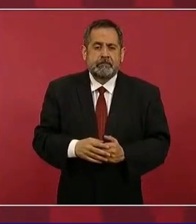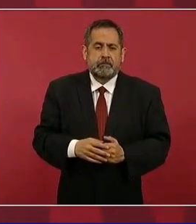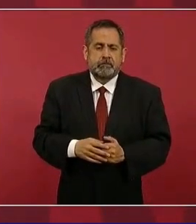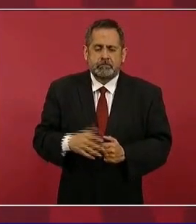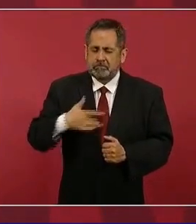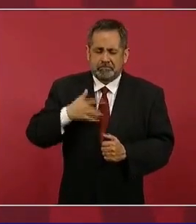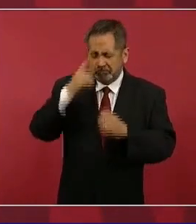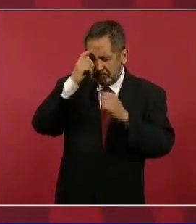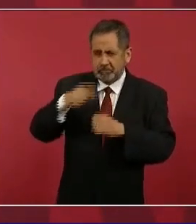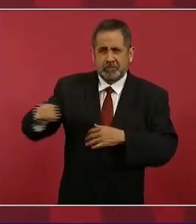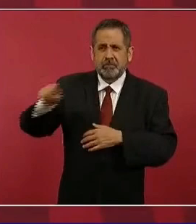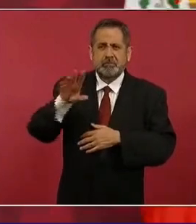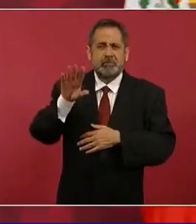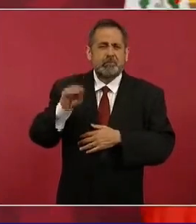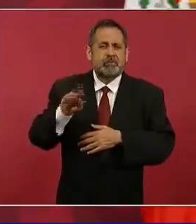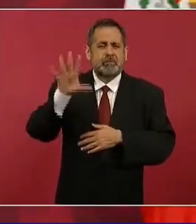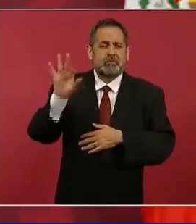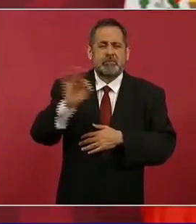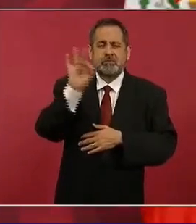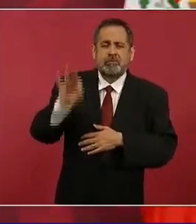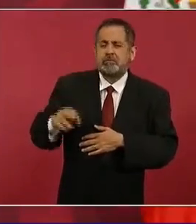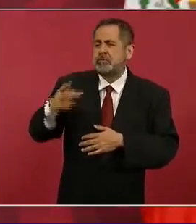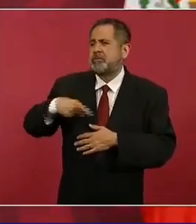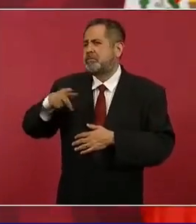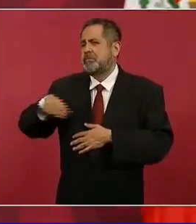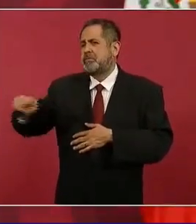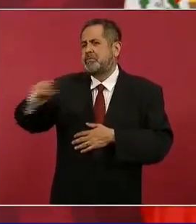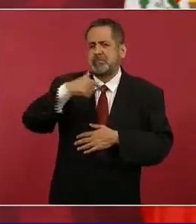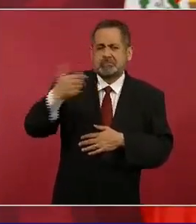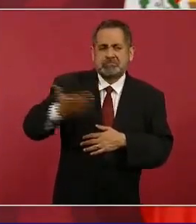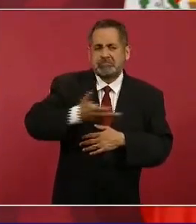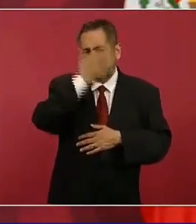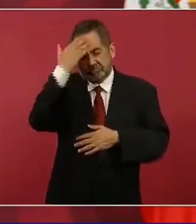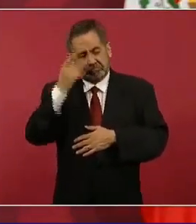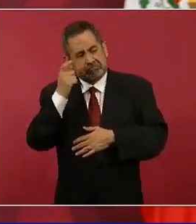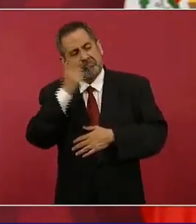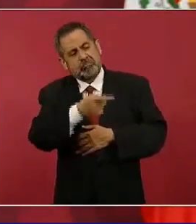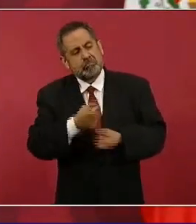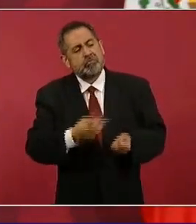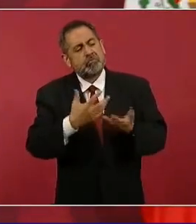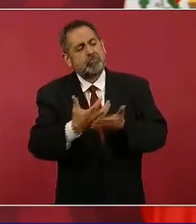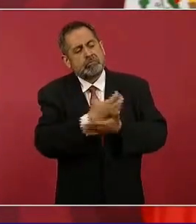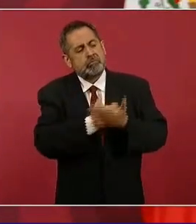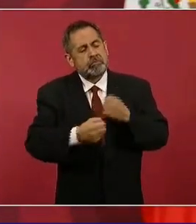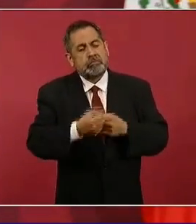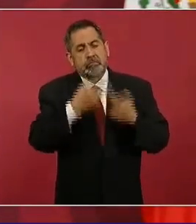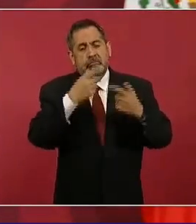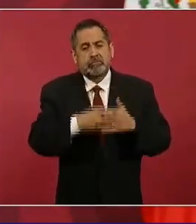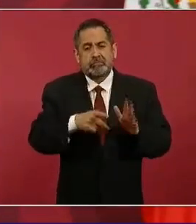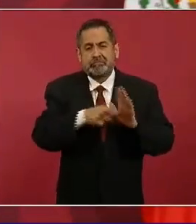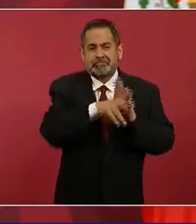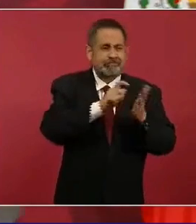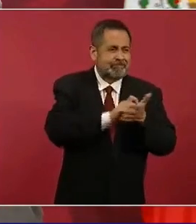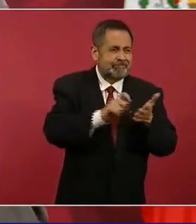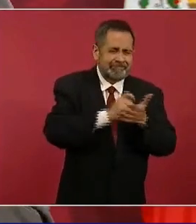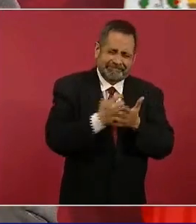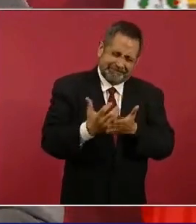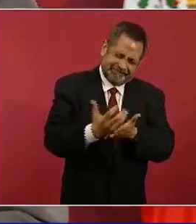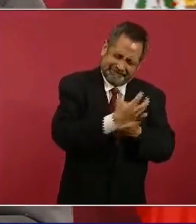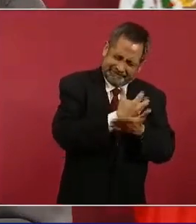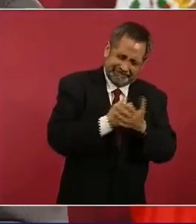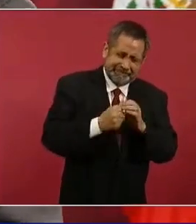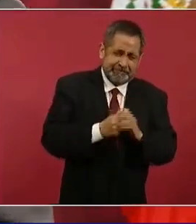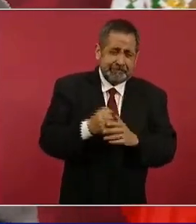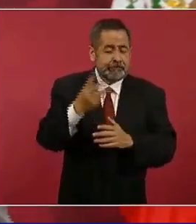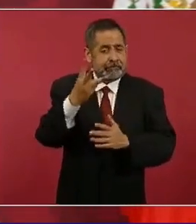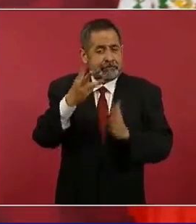Estoy seguro que el 95% de los mexicanos no sabían que habían periodistas que ganaban